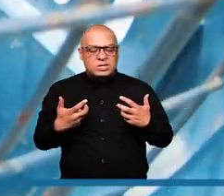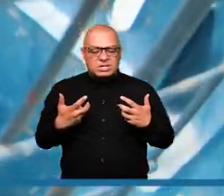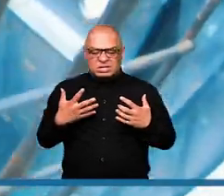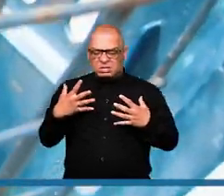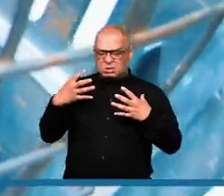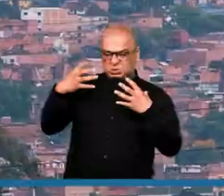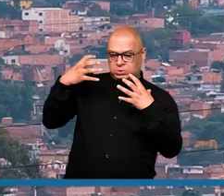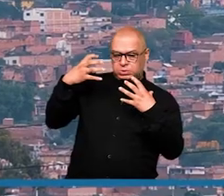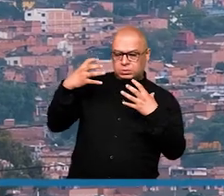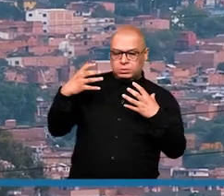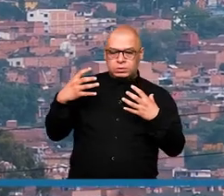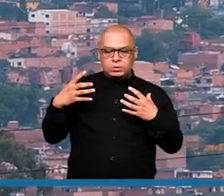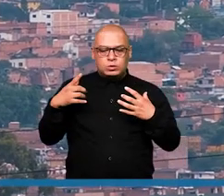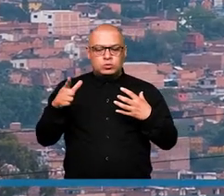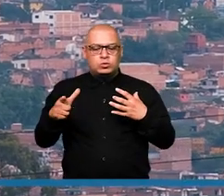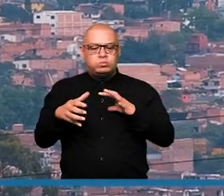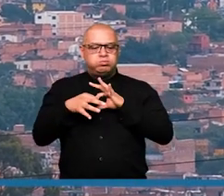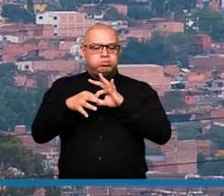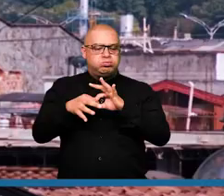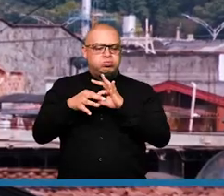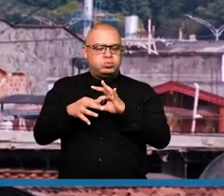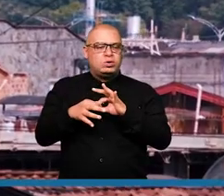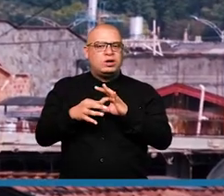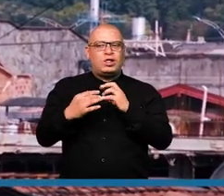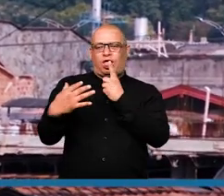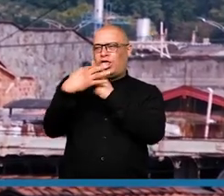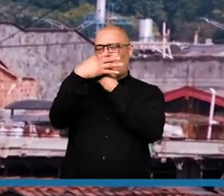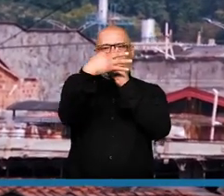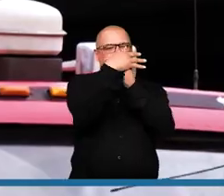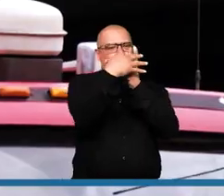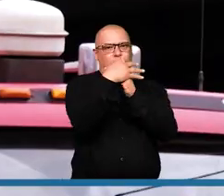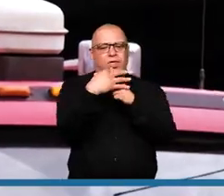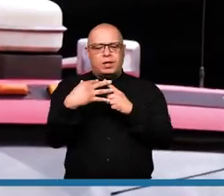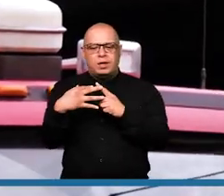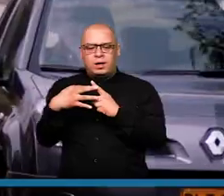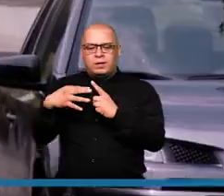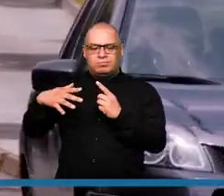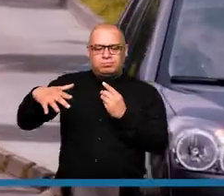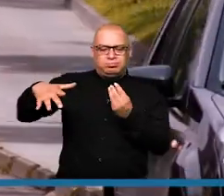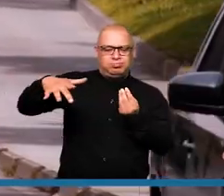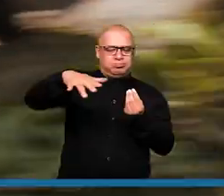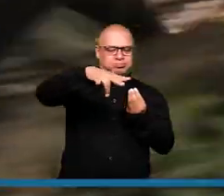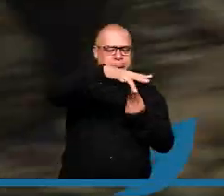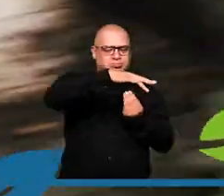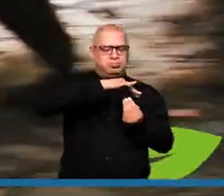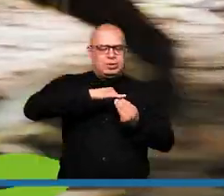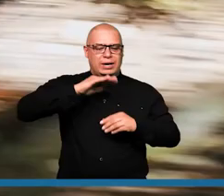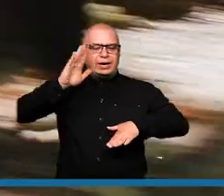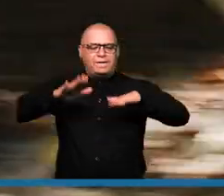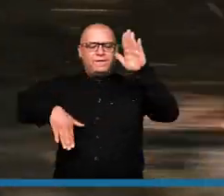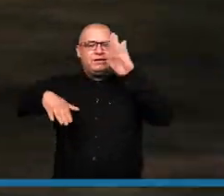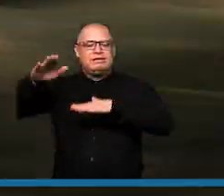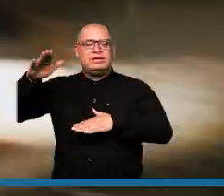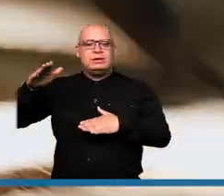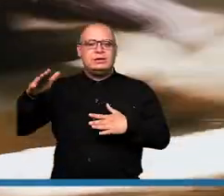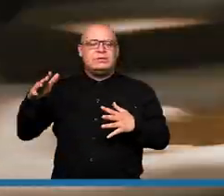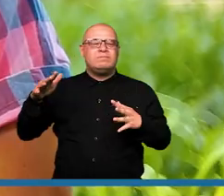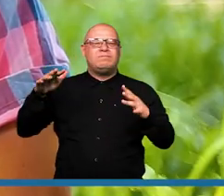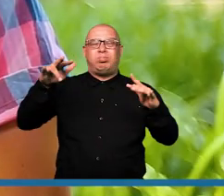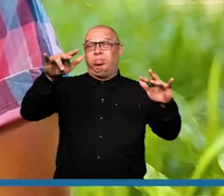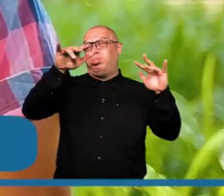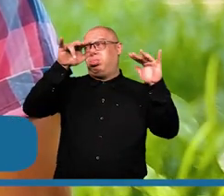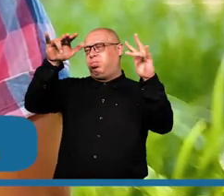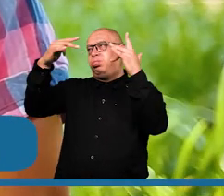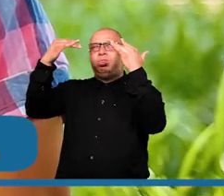hay problemas de pérdida de conectividad, hay problemas de contaminación, de cambio climático, que a veces no los vemos tan urgentes, pero que